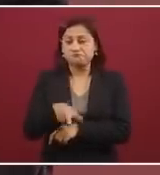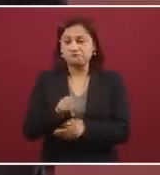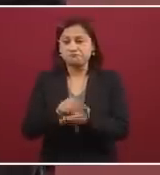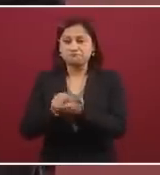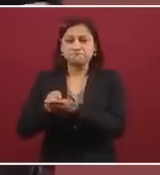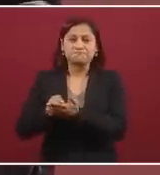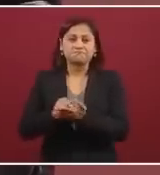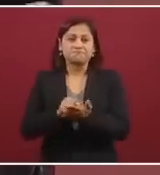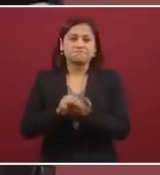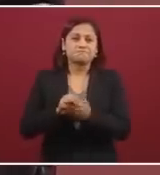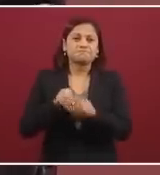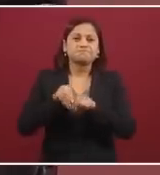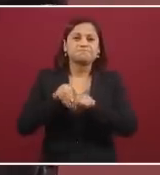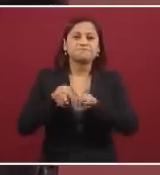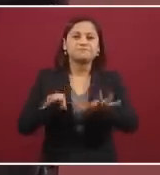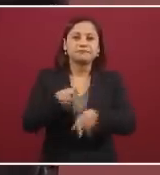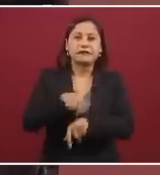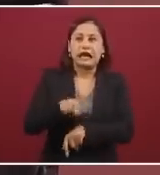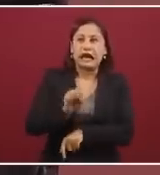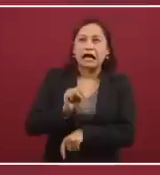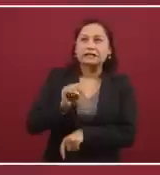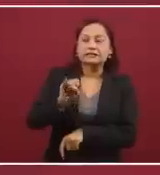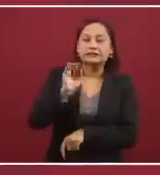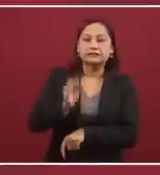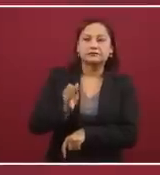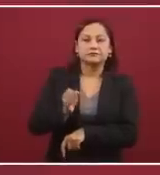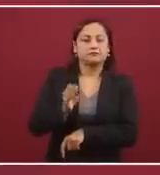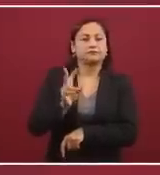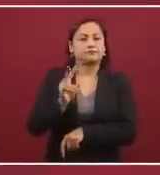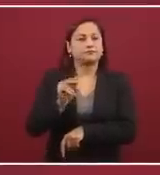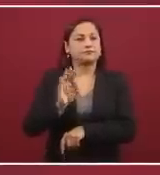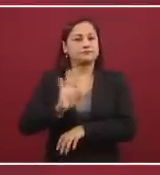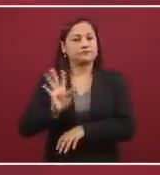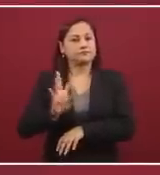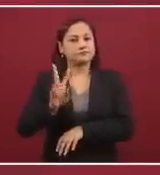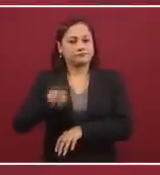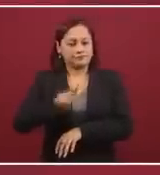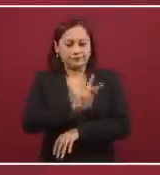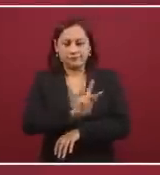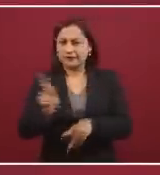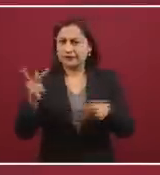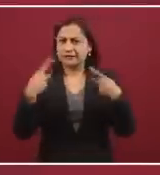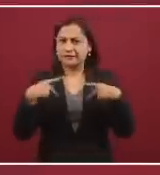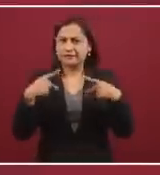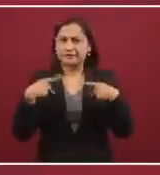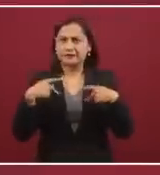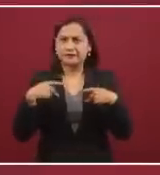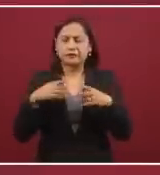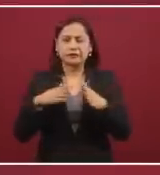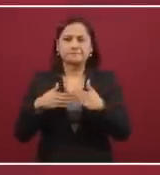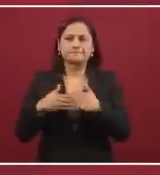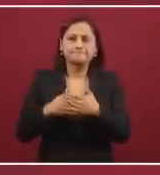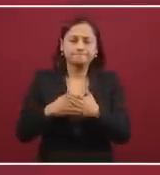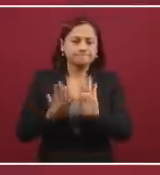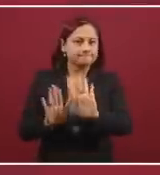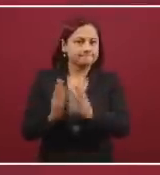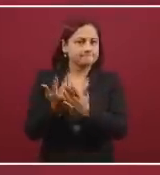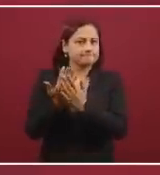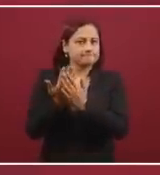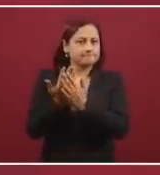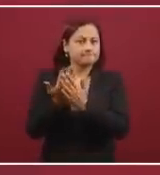buenos resultados por los ciudadanos por eso agradezco mucho